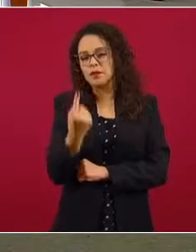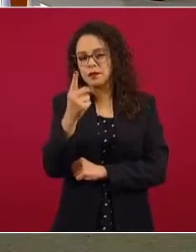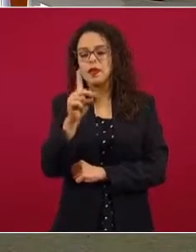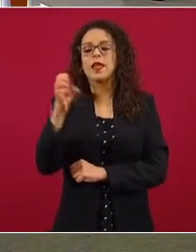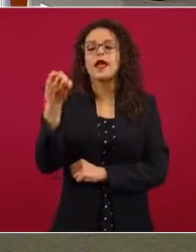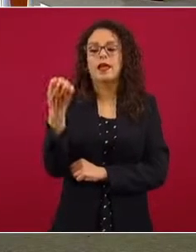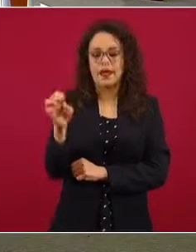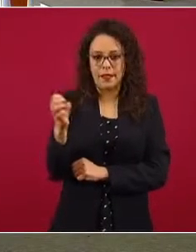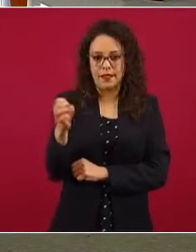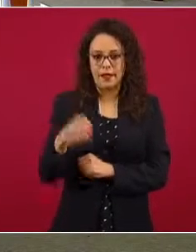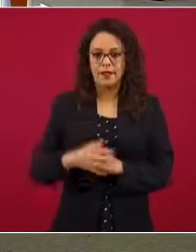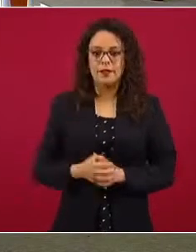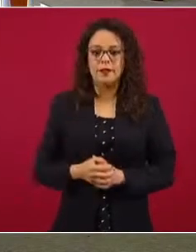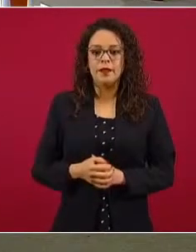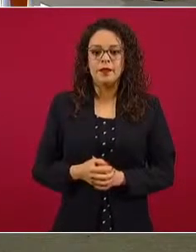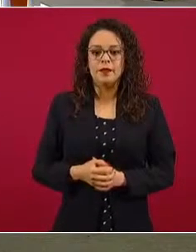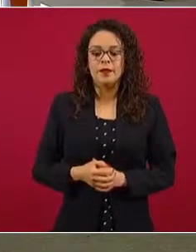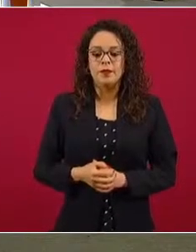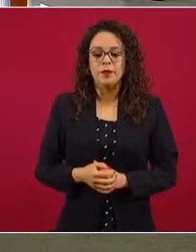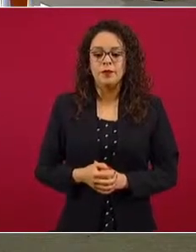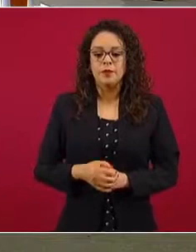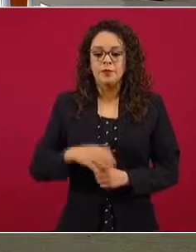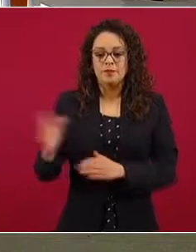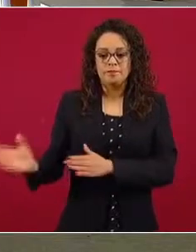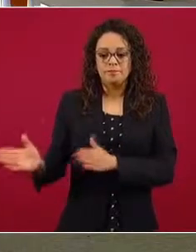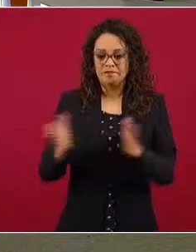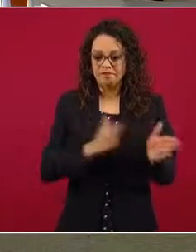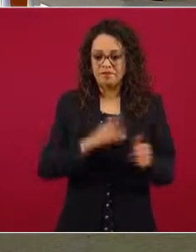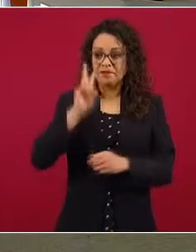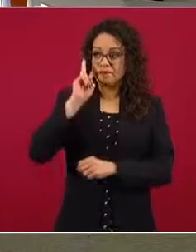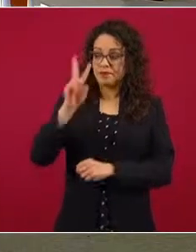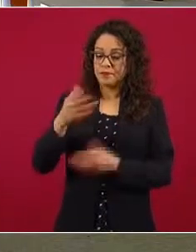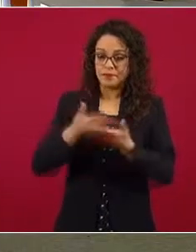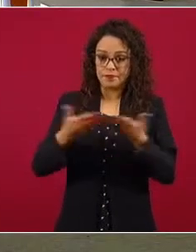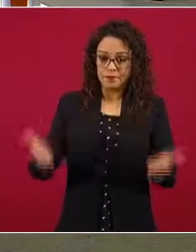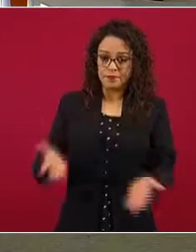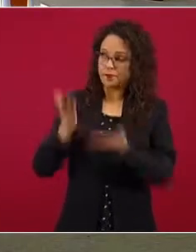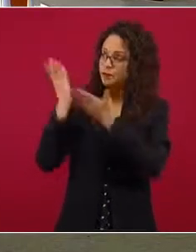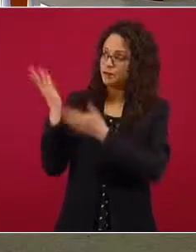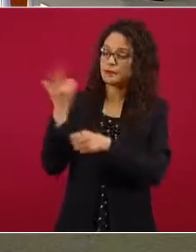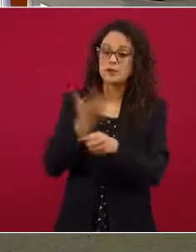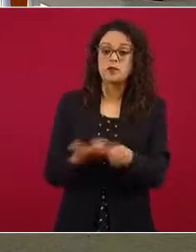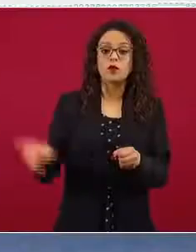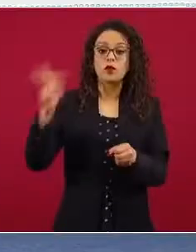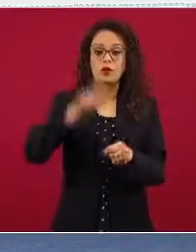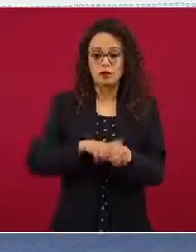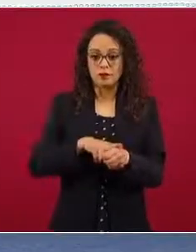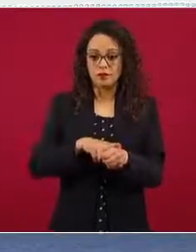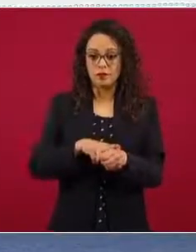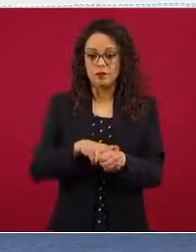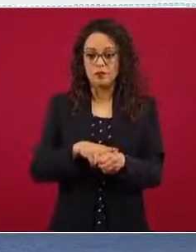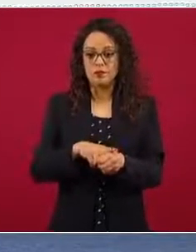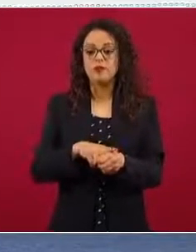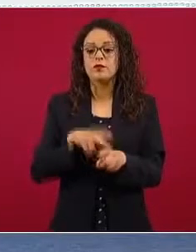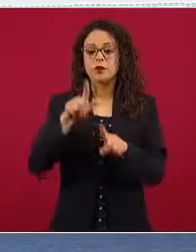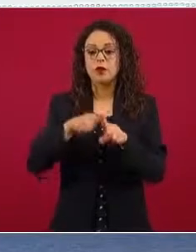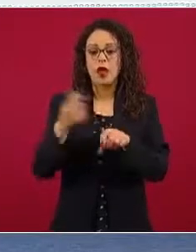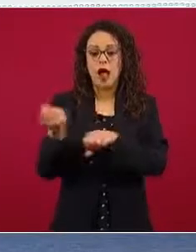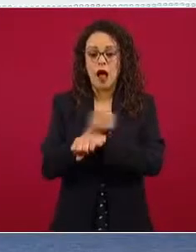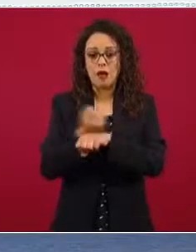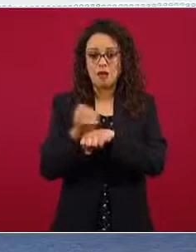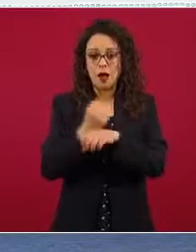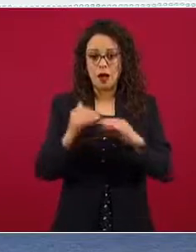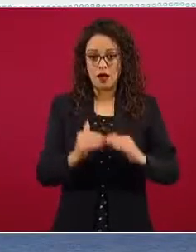enero. La siguiente. Y también para las entidades federativas vemos la hospitalización. La curva amarilla